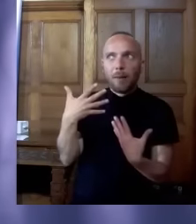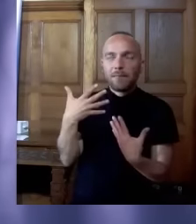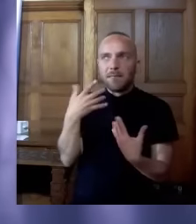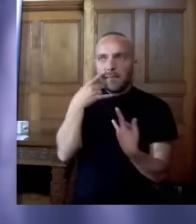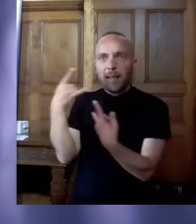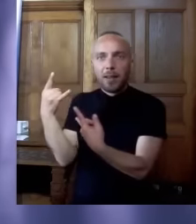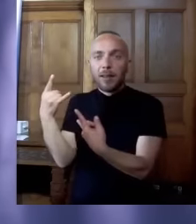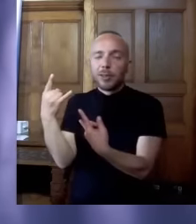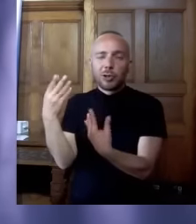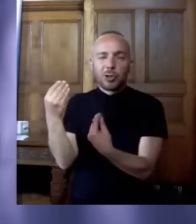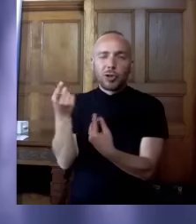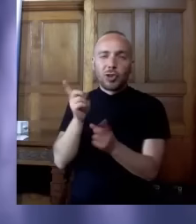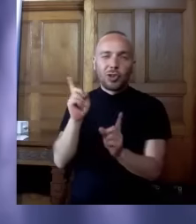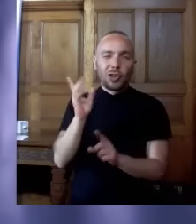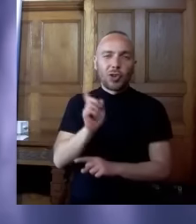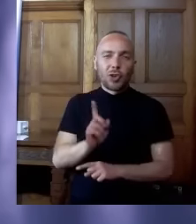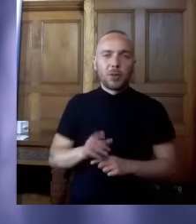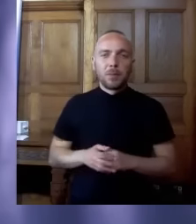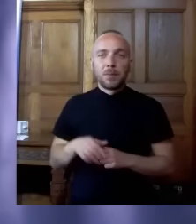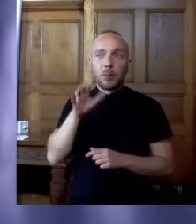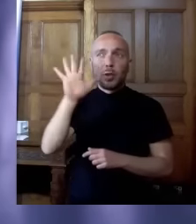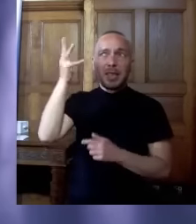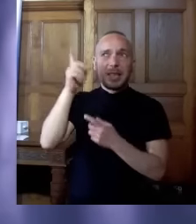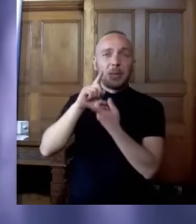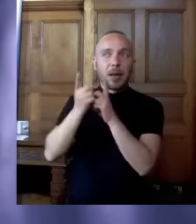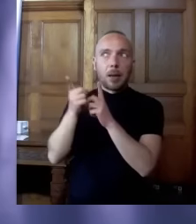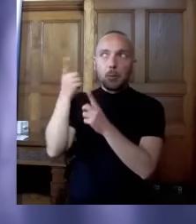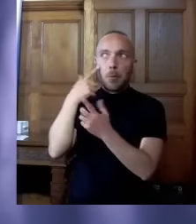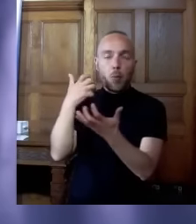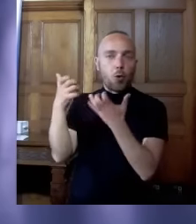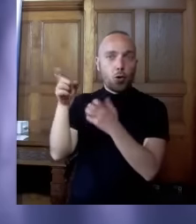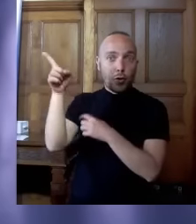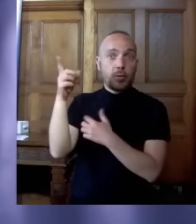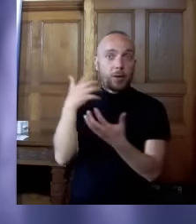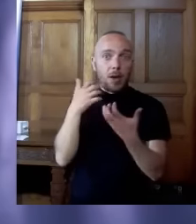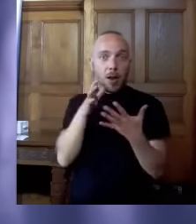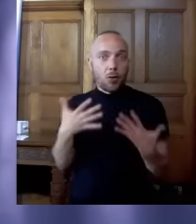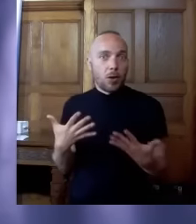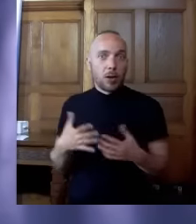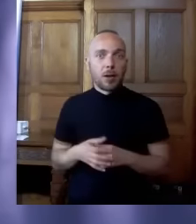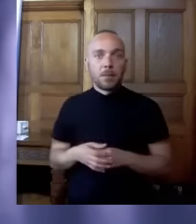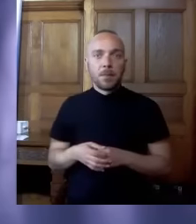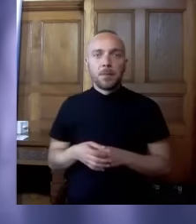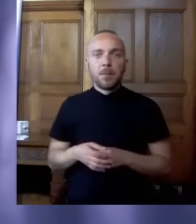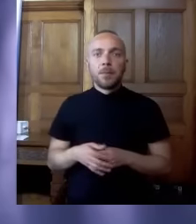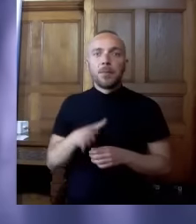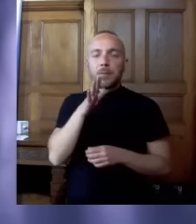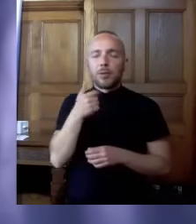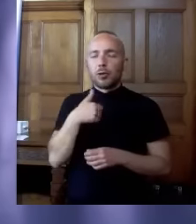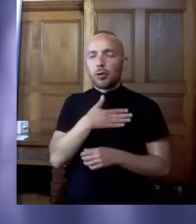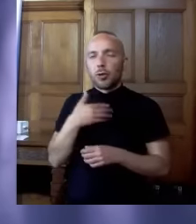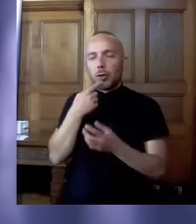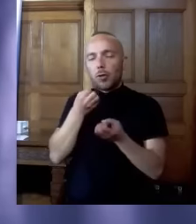es ederra camb clima en sintoma eta eta hort H dut